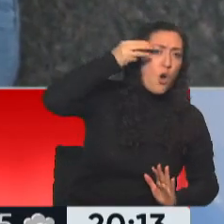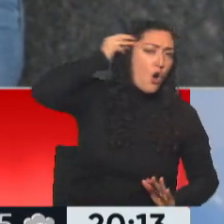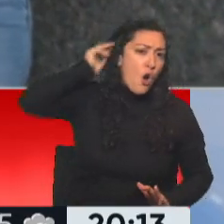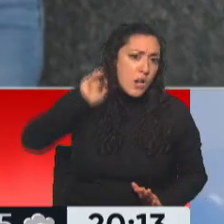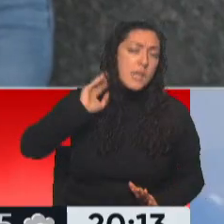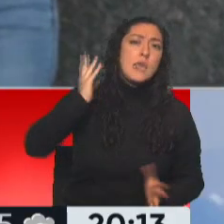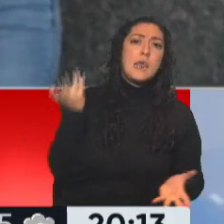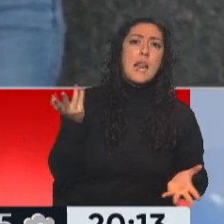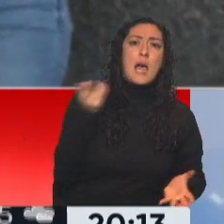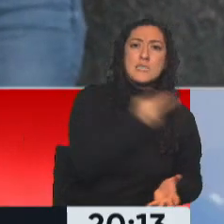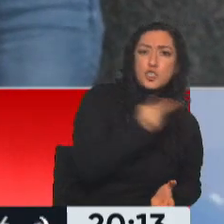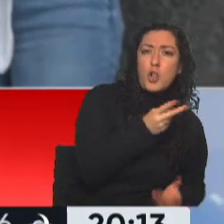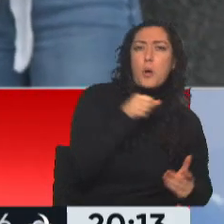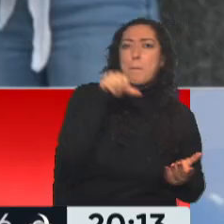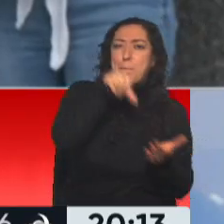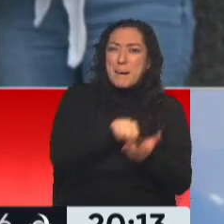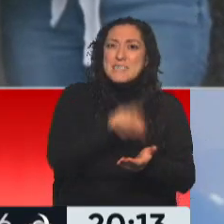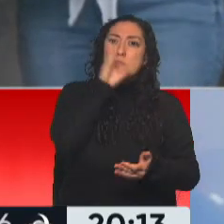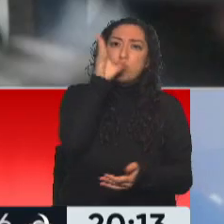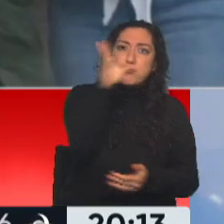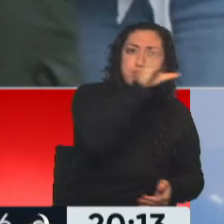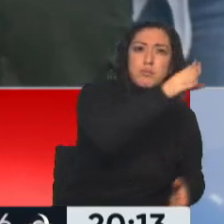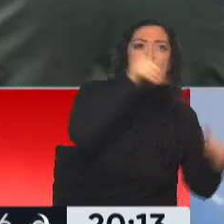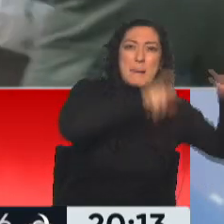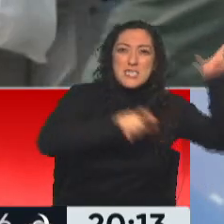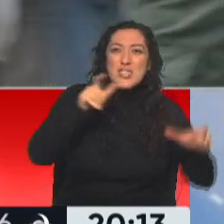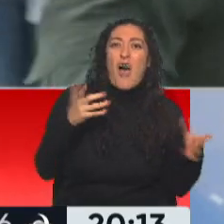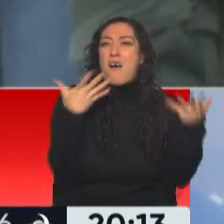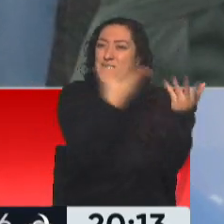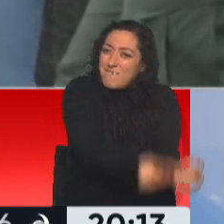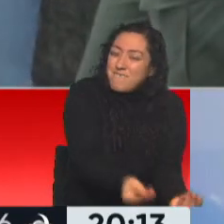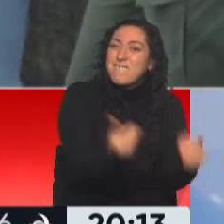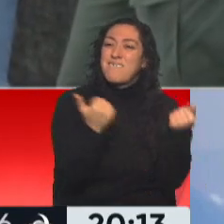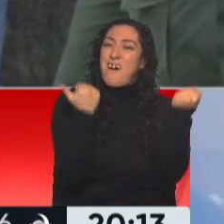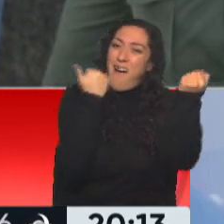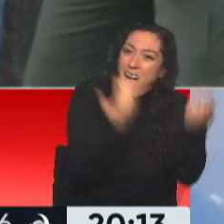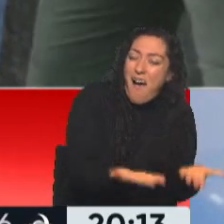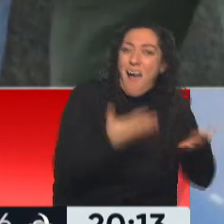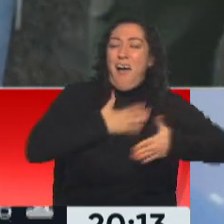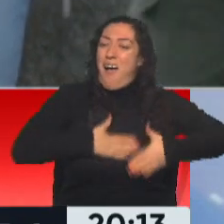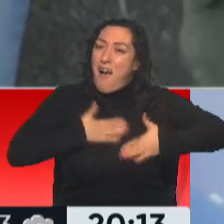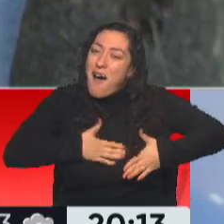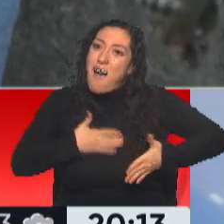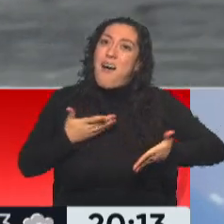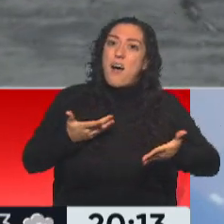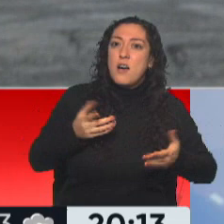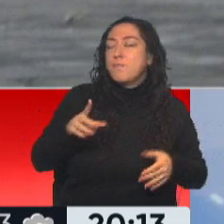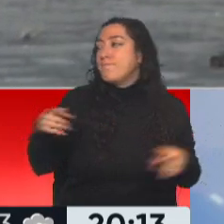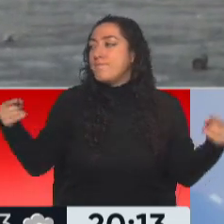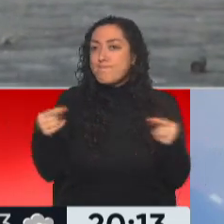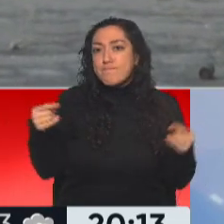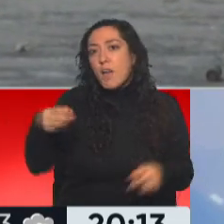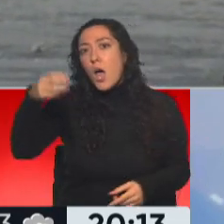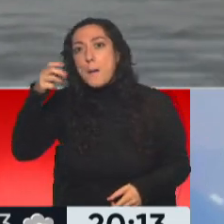Machado, recorriendo el país con gente, ánimo, miles y miles de personas por toda Venezuela. Por el otro lado,